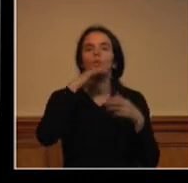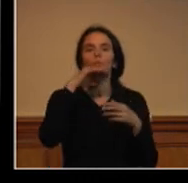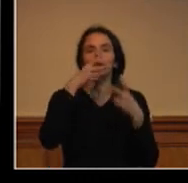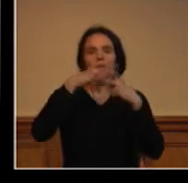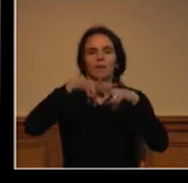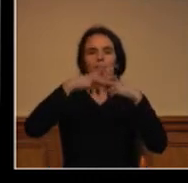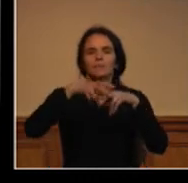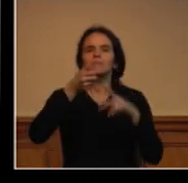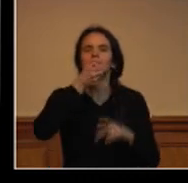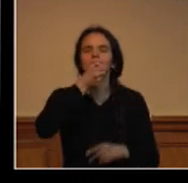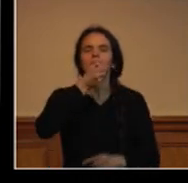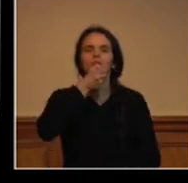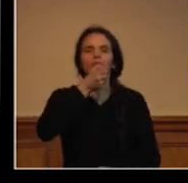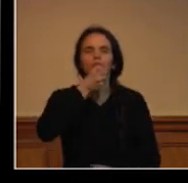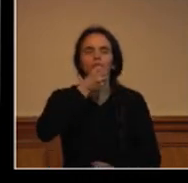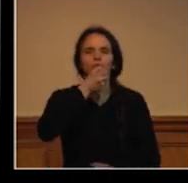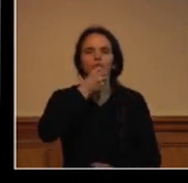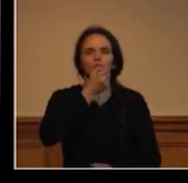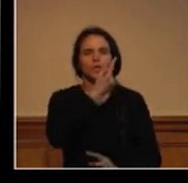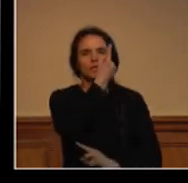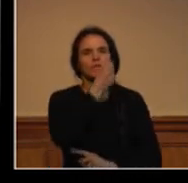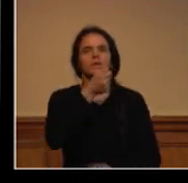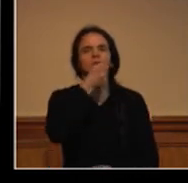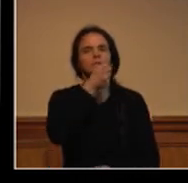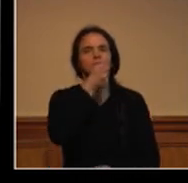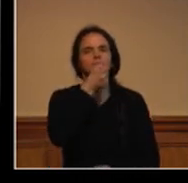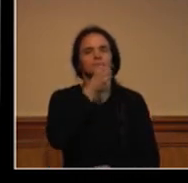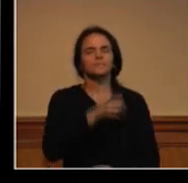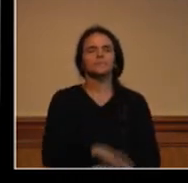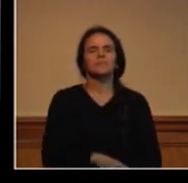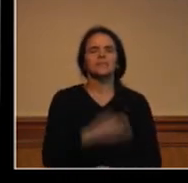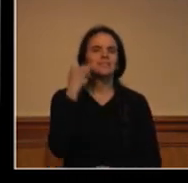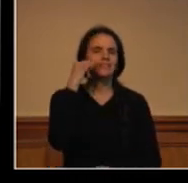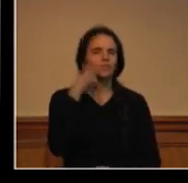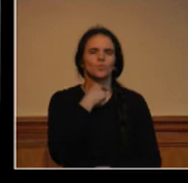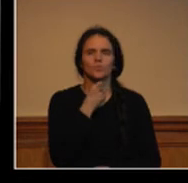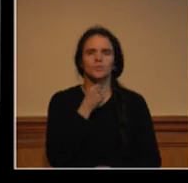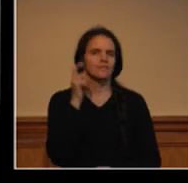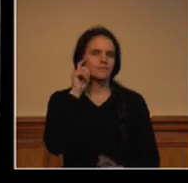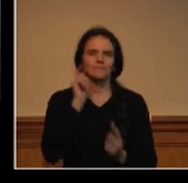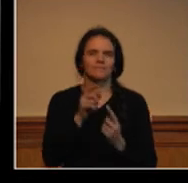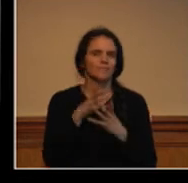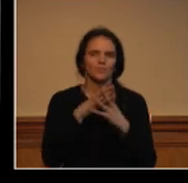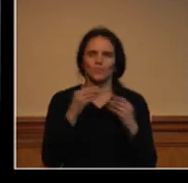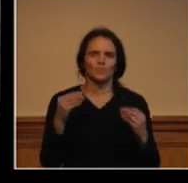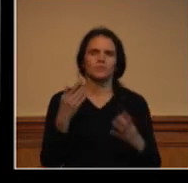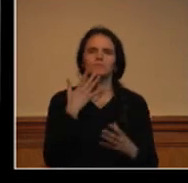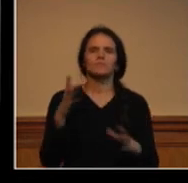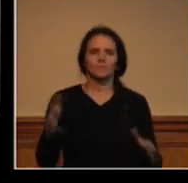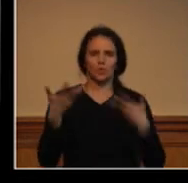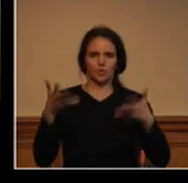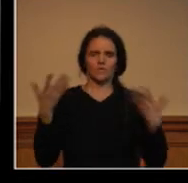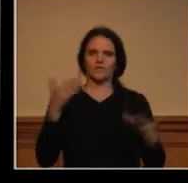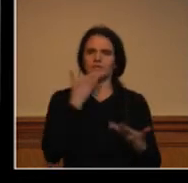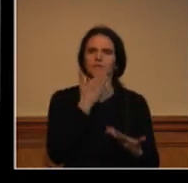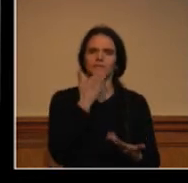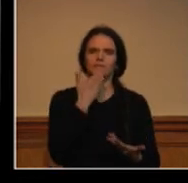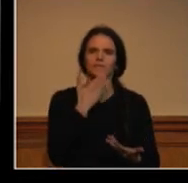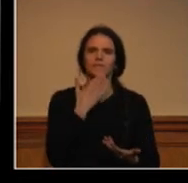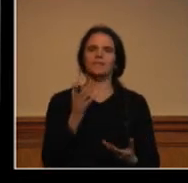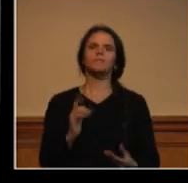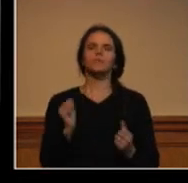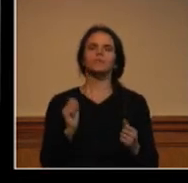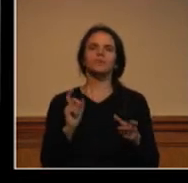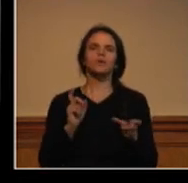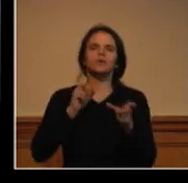micrófono, que esto es un personaje que le gusta mucho a los niños y que nos permite también motivarlos e